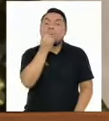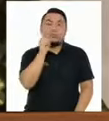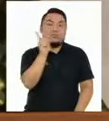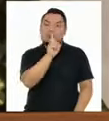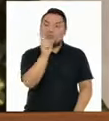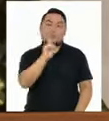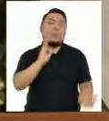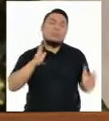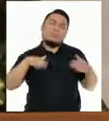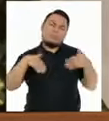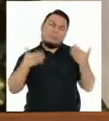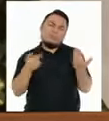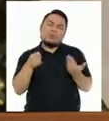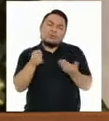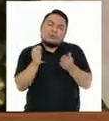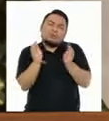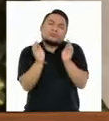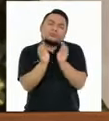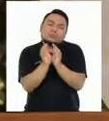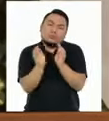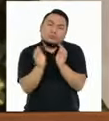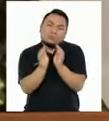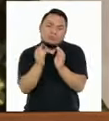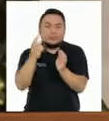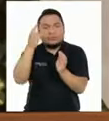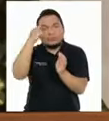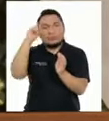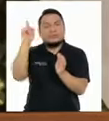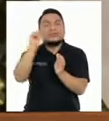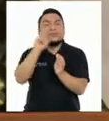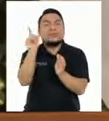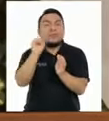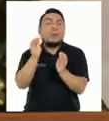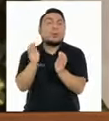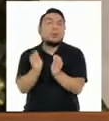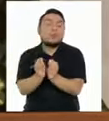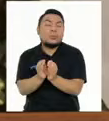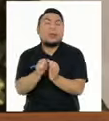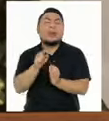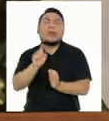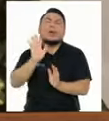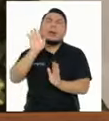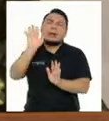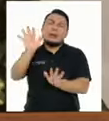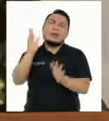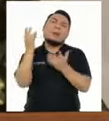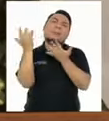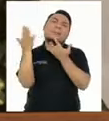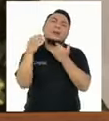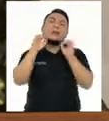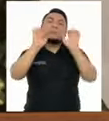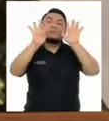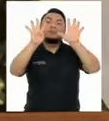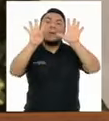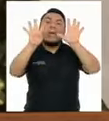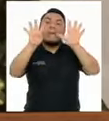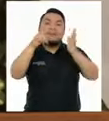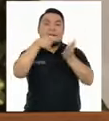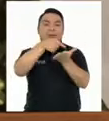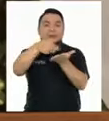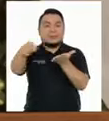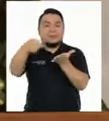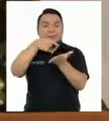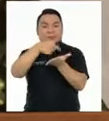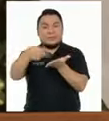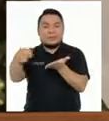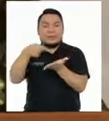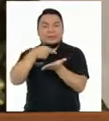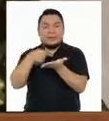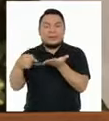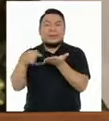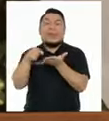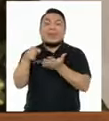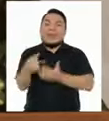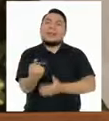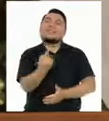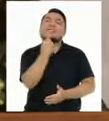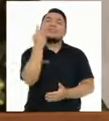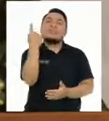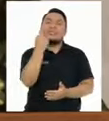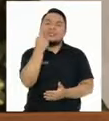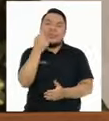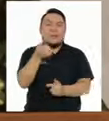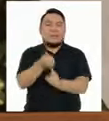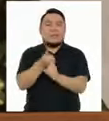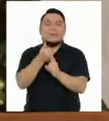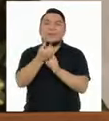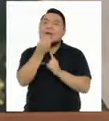comida cuando son tan pequeños. Tienen que pasar 9 semanas para que puedan ir a buscar su